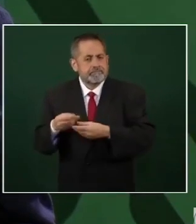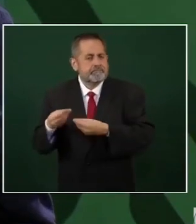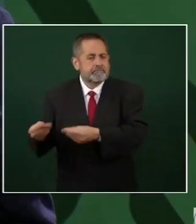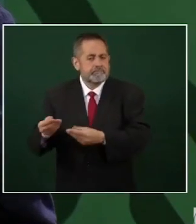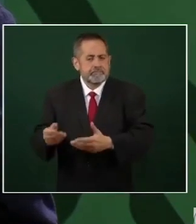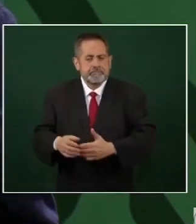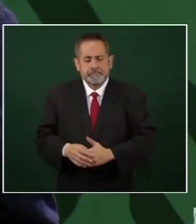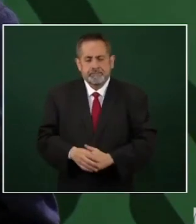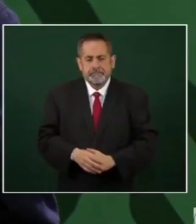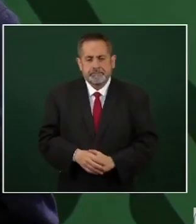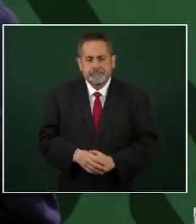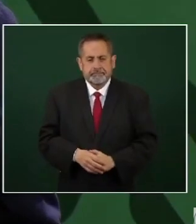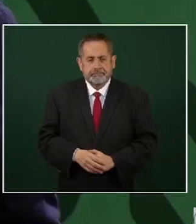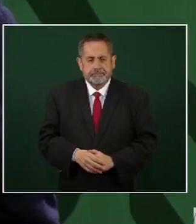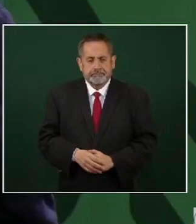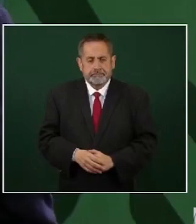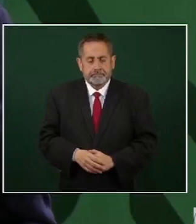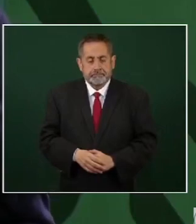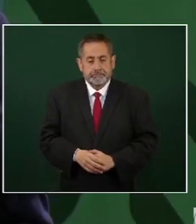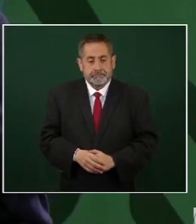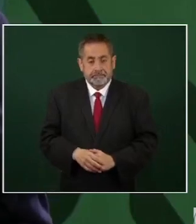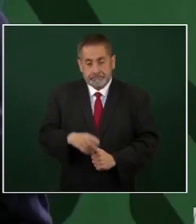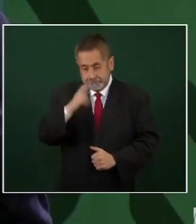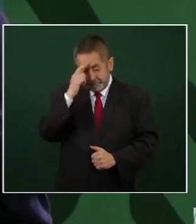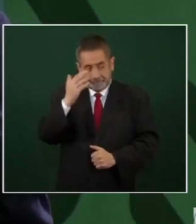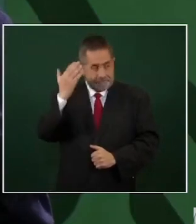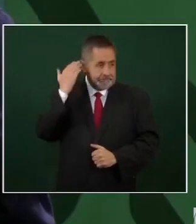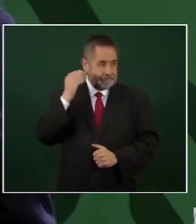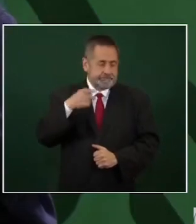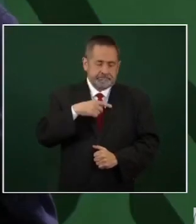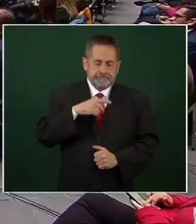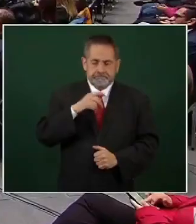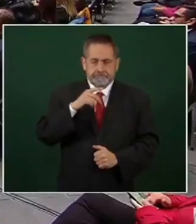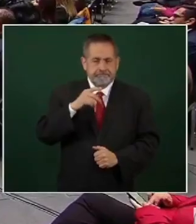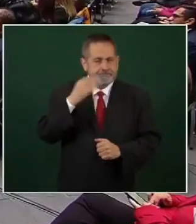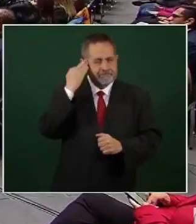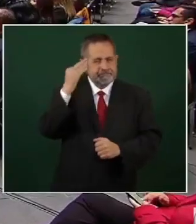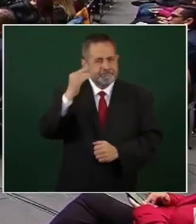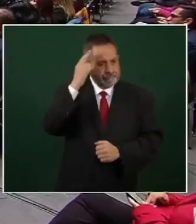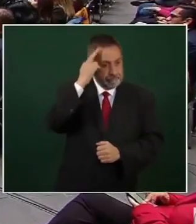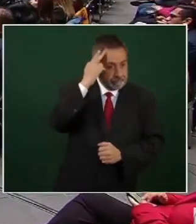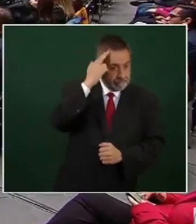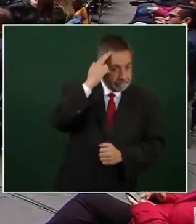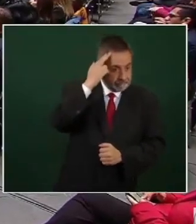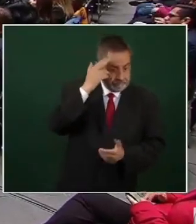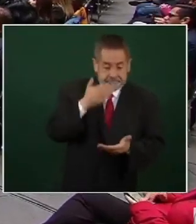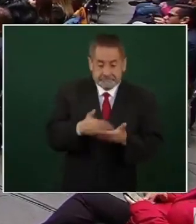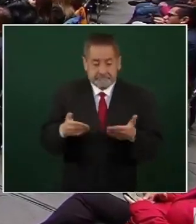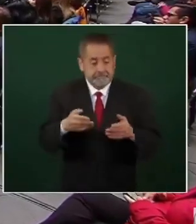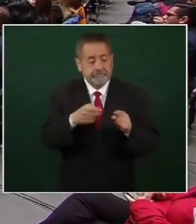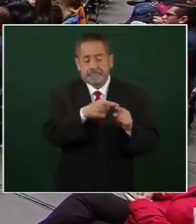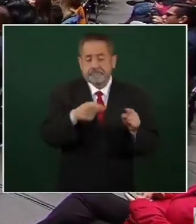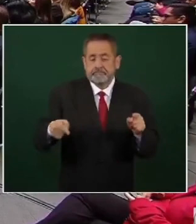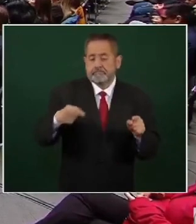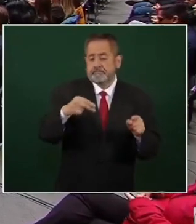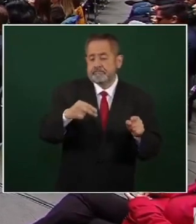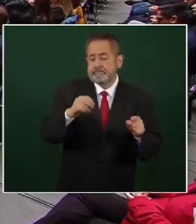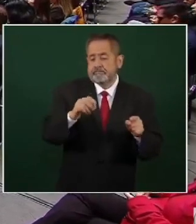Porque esto fue peor que el porfiriato, el periodo neoliberal.